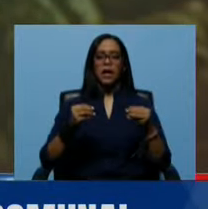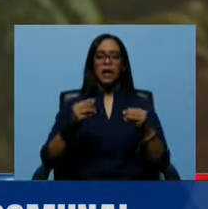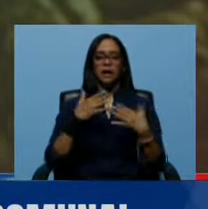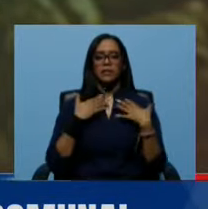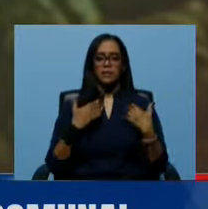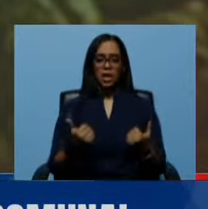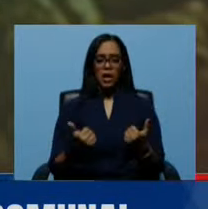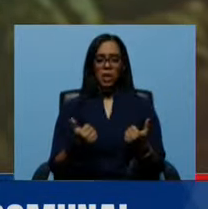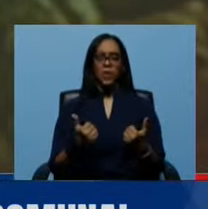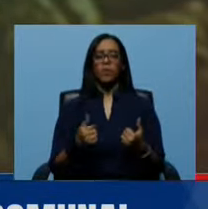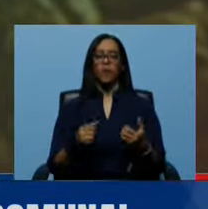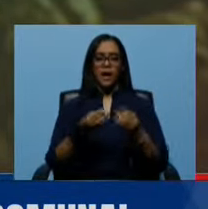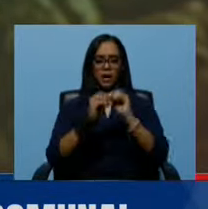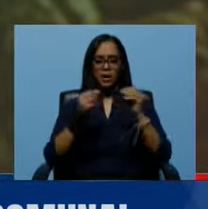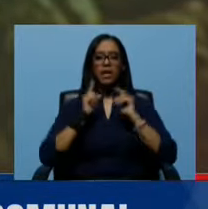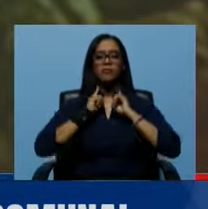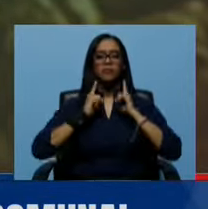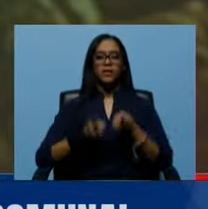arreglan la vialidad.